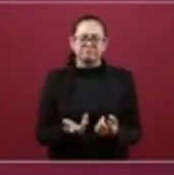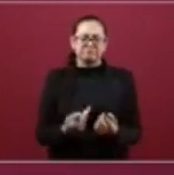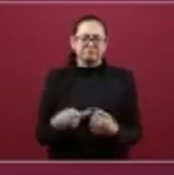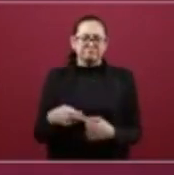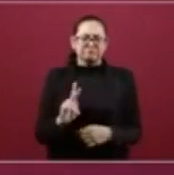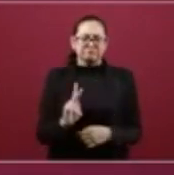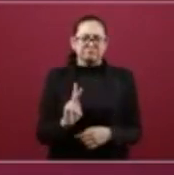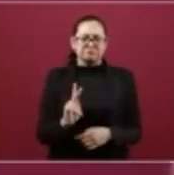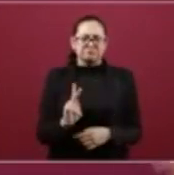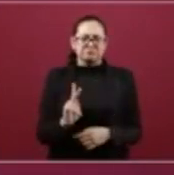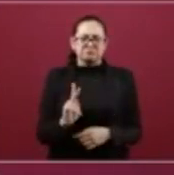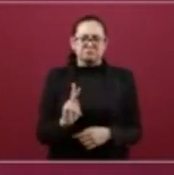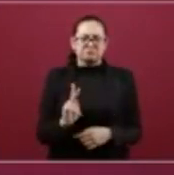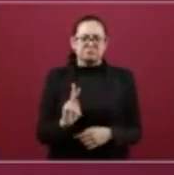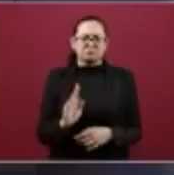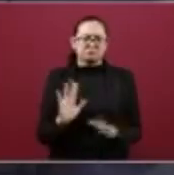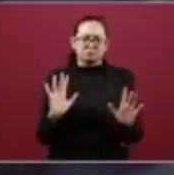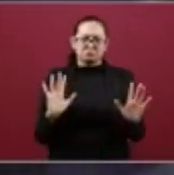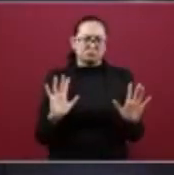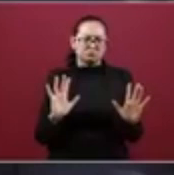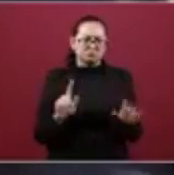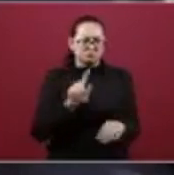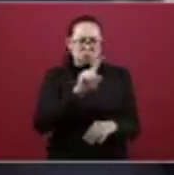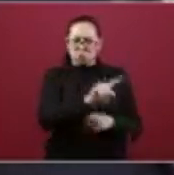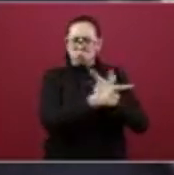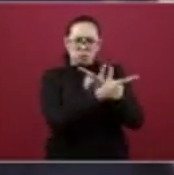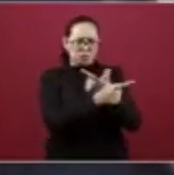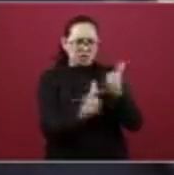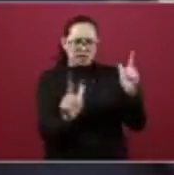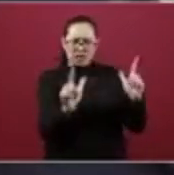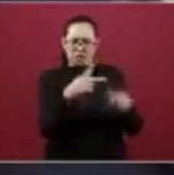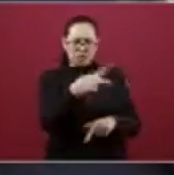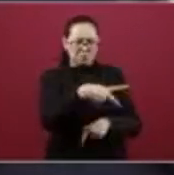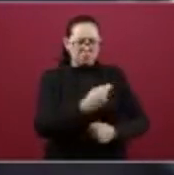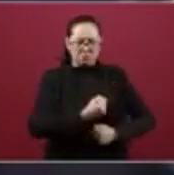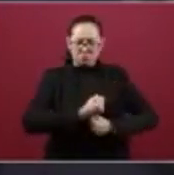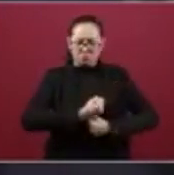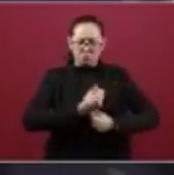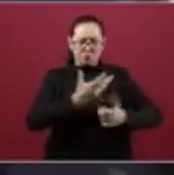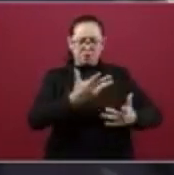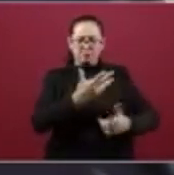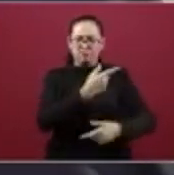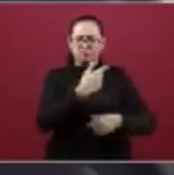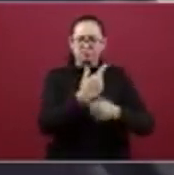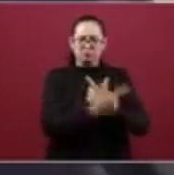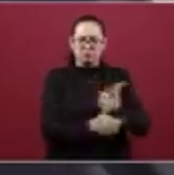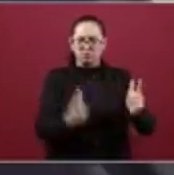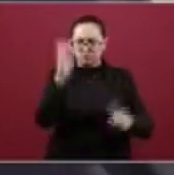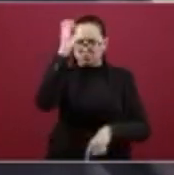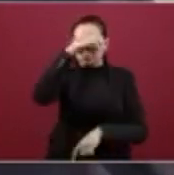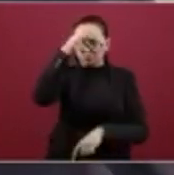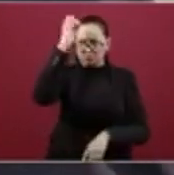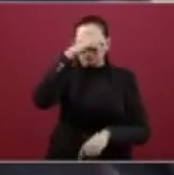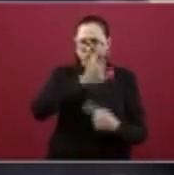pero tiene toda la libertad para expresarse, para manifestarse.